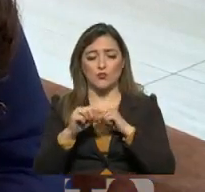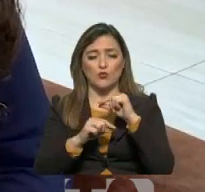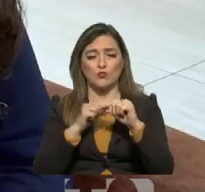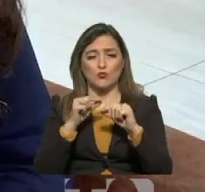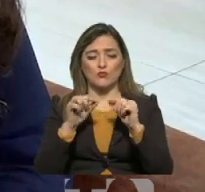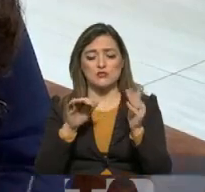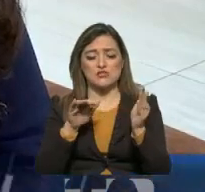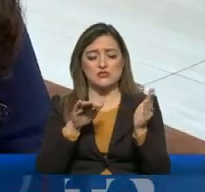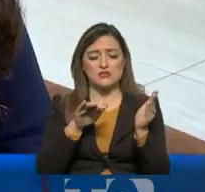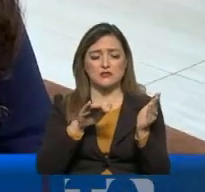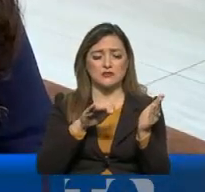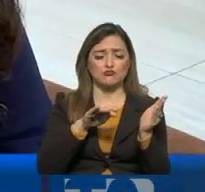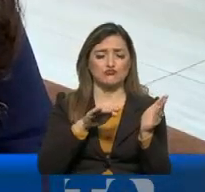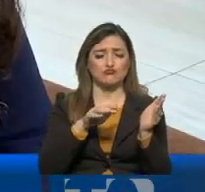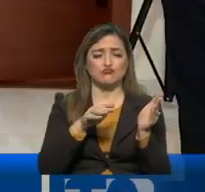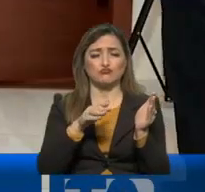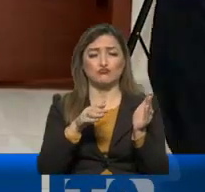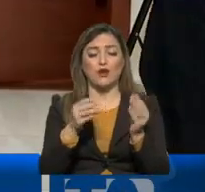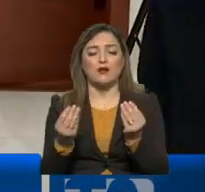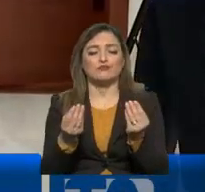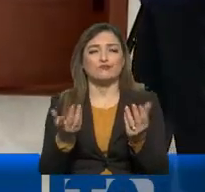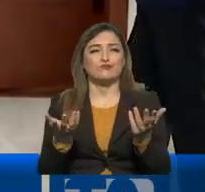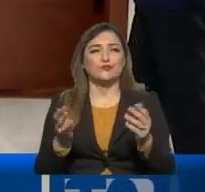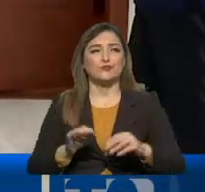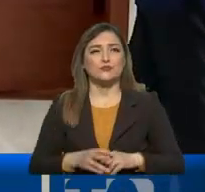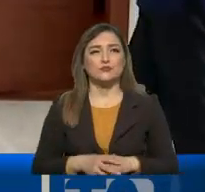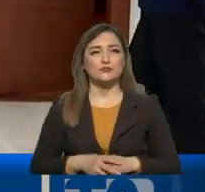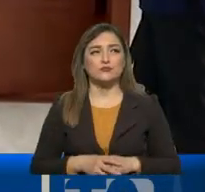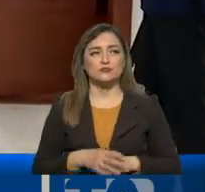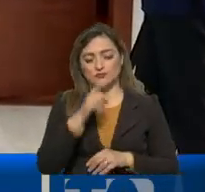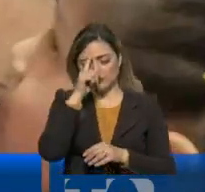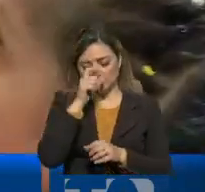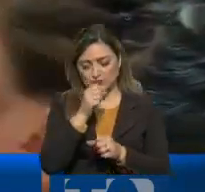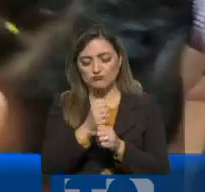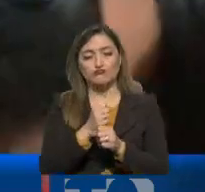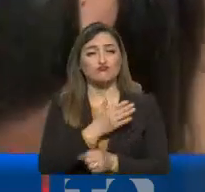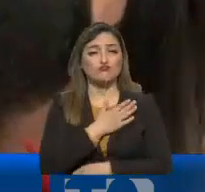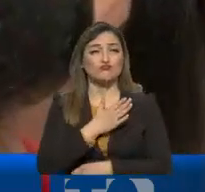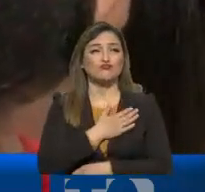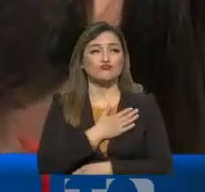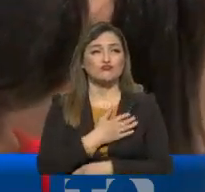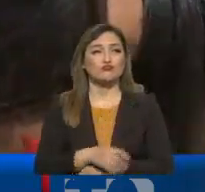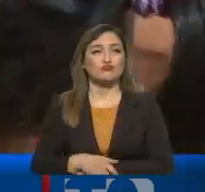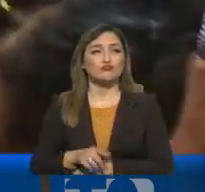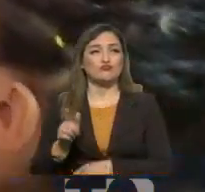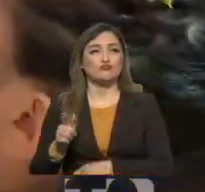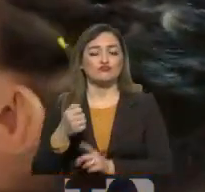poco a poco y no sabemos qué más hacer. Pero ellos no pierden la fe, y Noelia mucho menos. Y es que